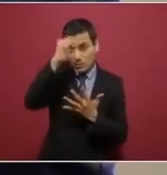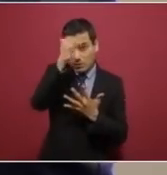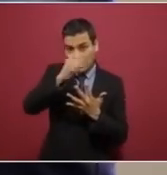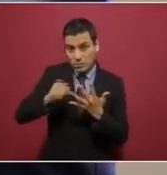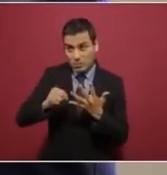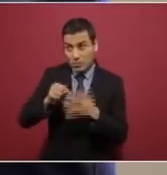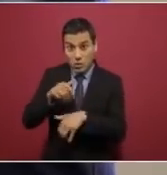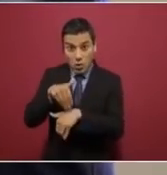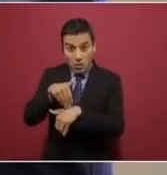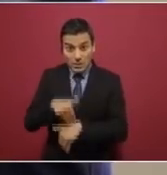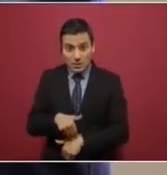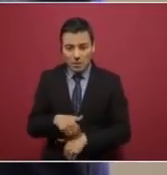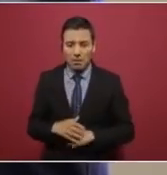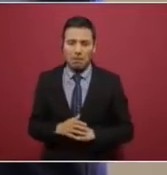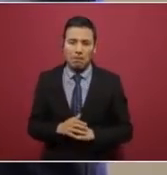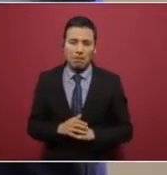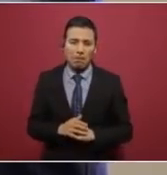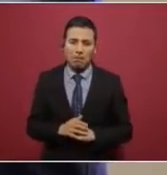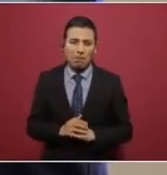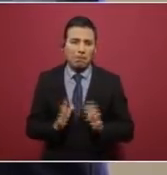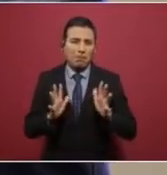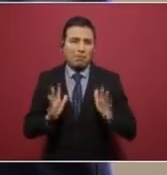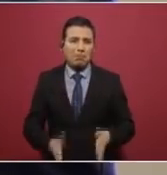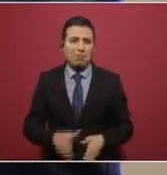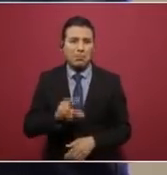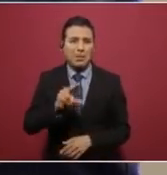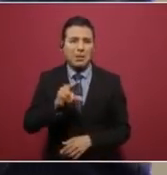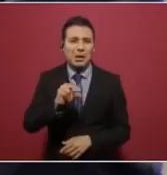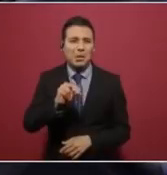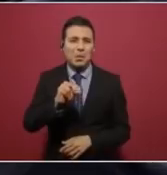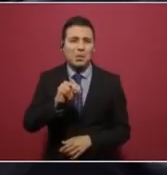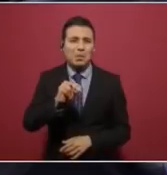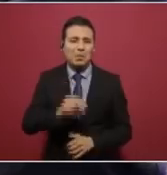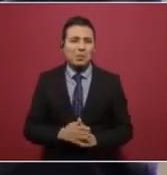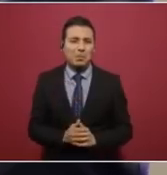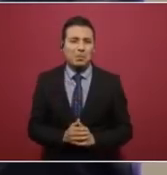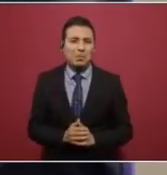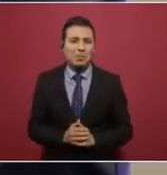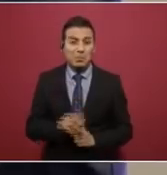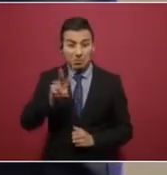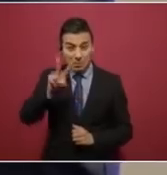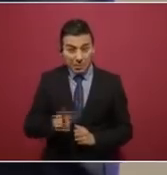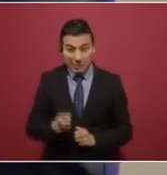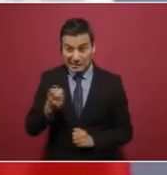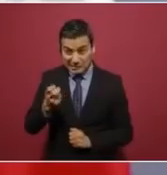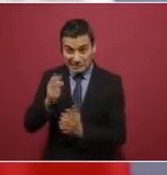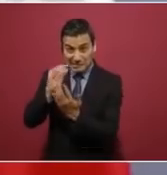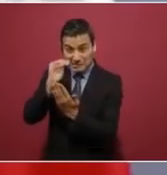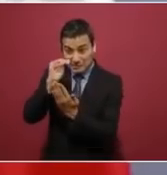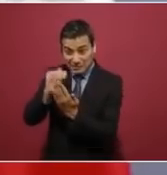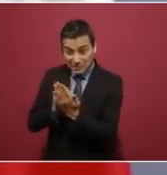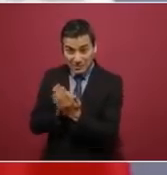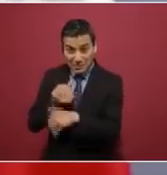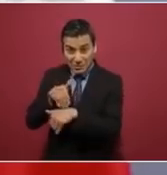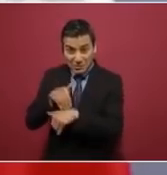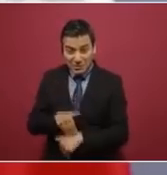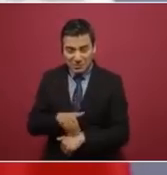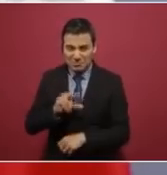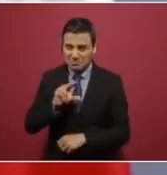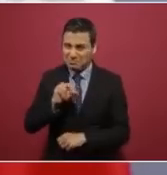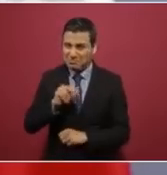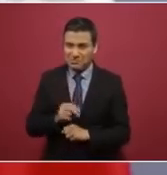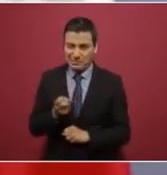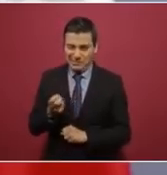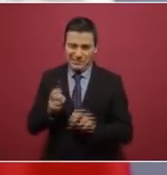Ya no vamos a seguir esa agenda de las llamadas